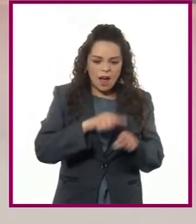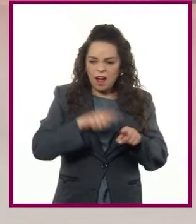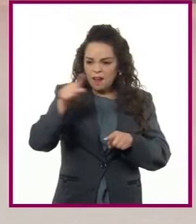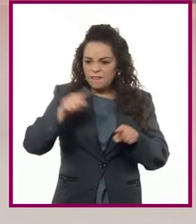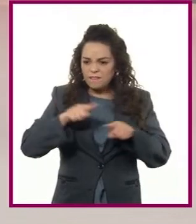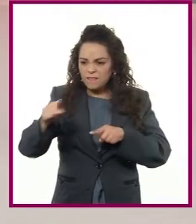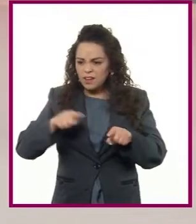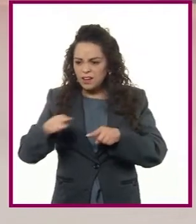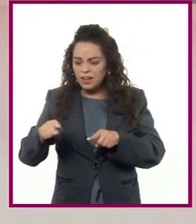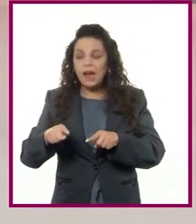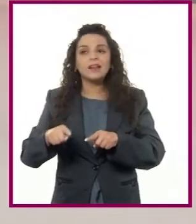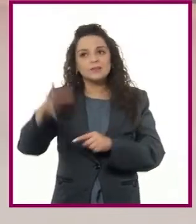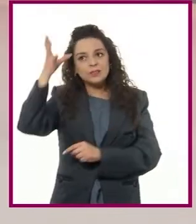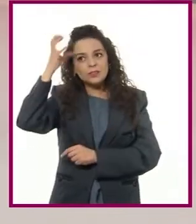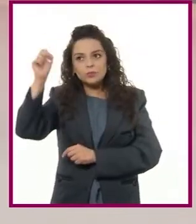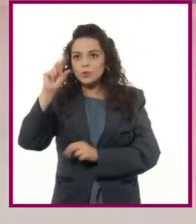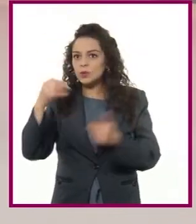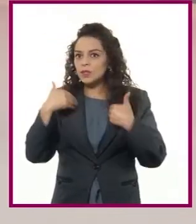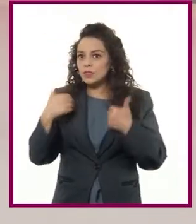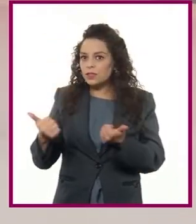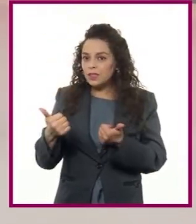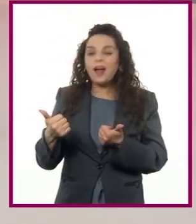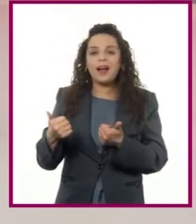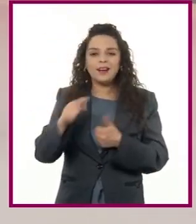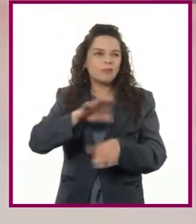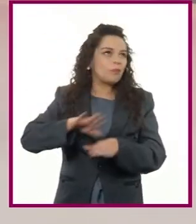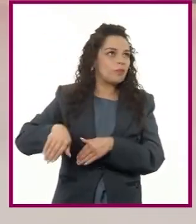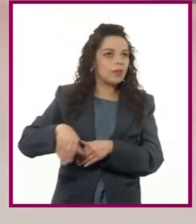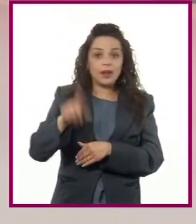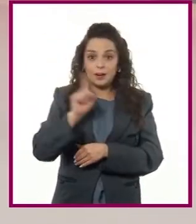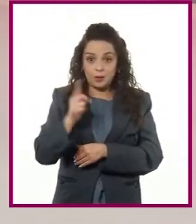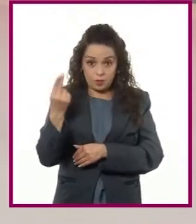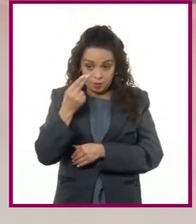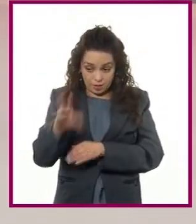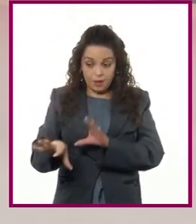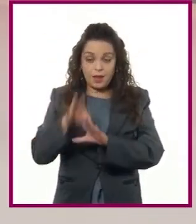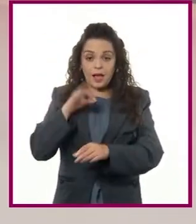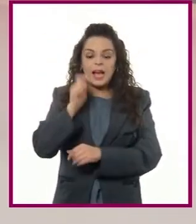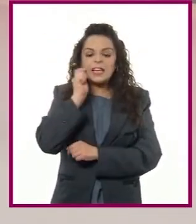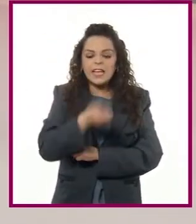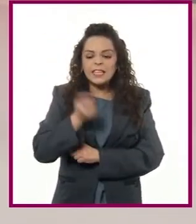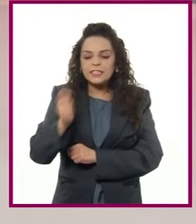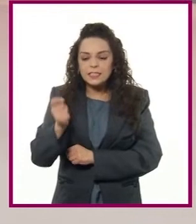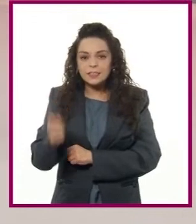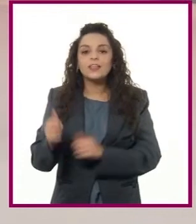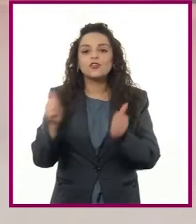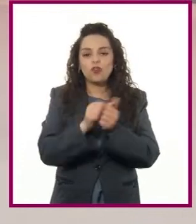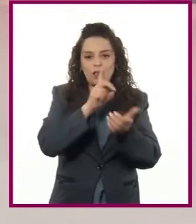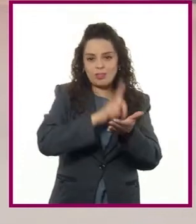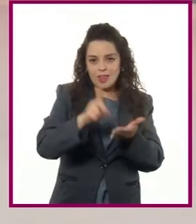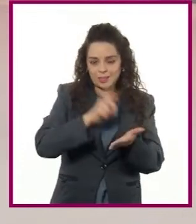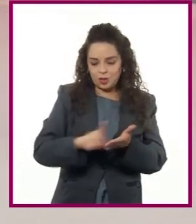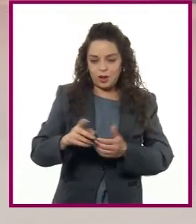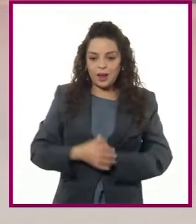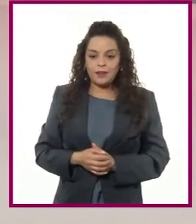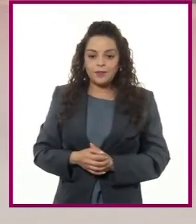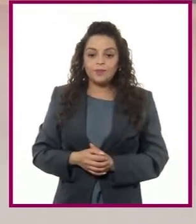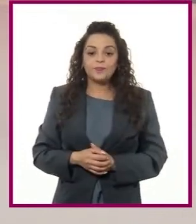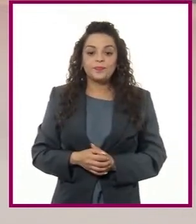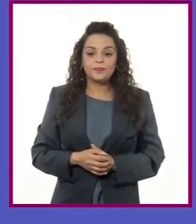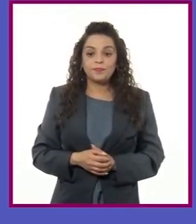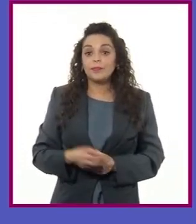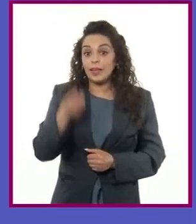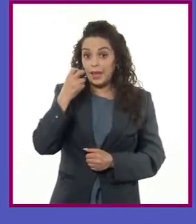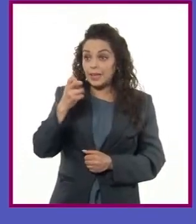que no nos son claros. Ya visto el ejemplo, retomemos de la paráfrasis la definición para tenerla